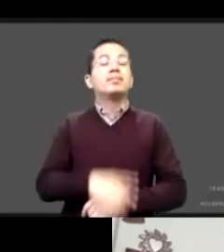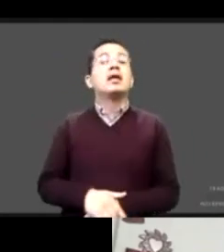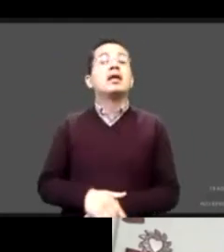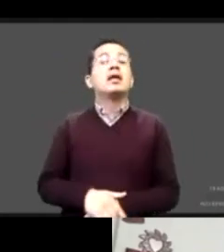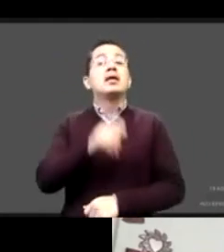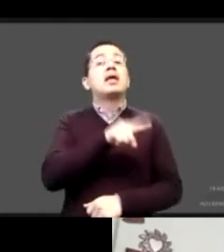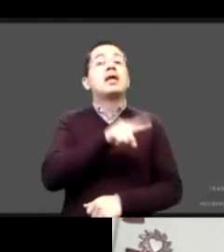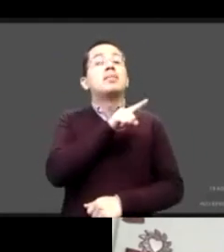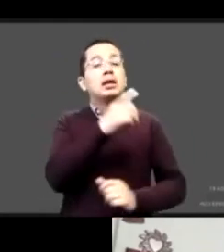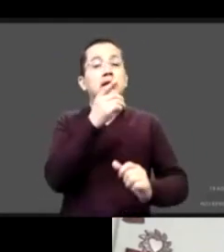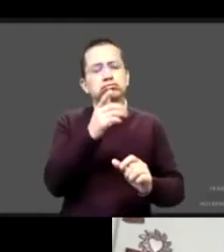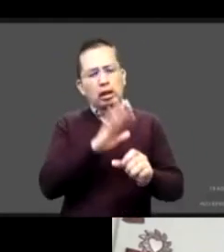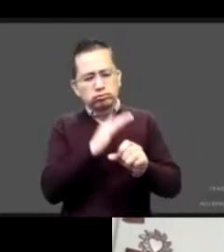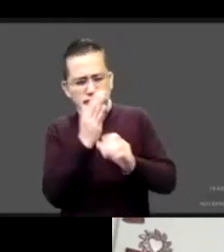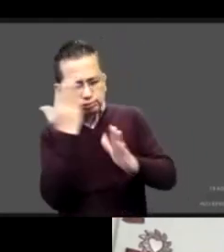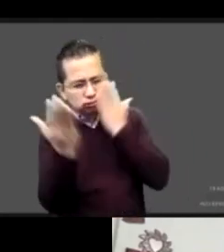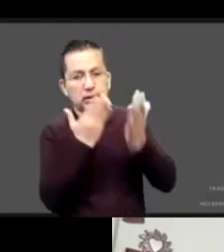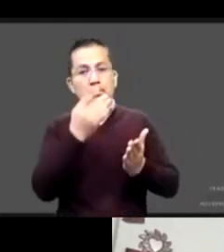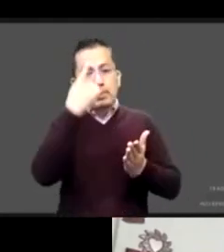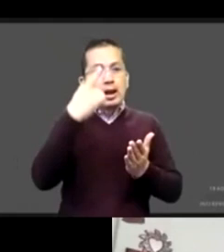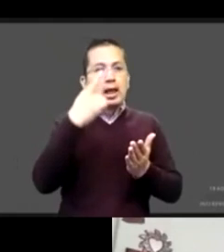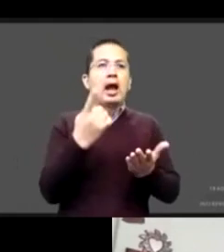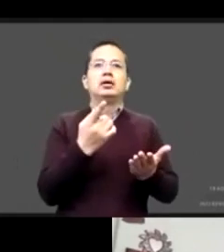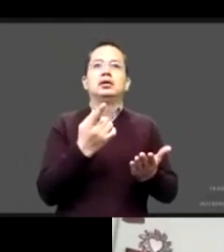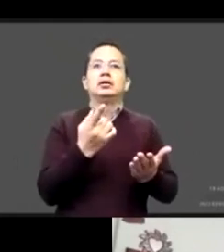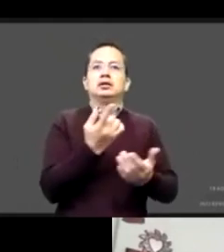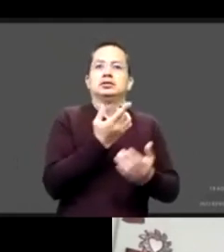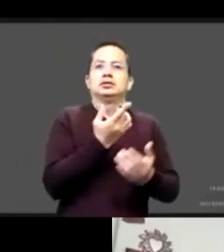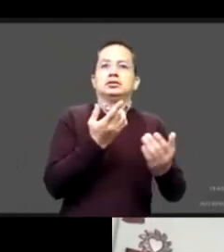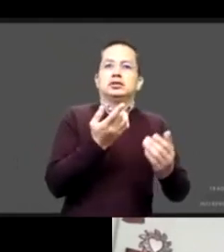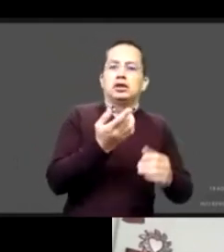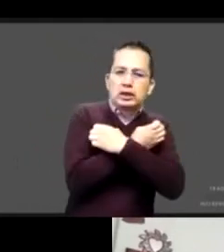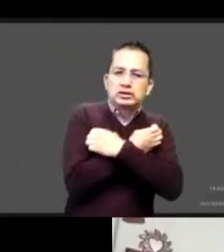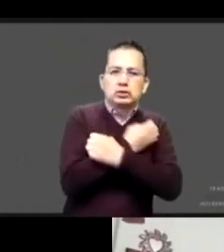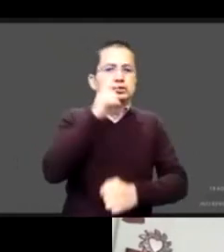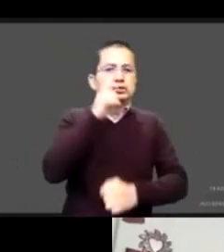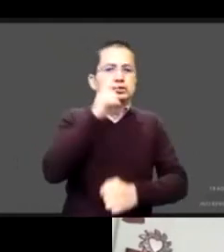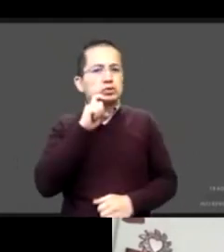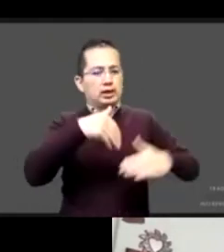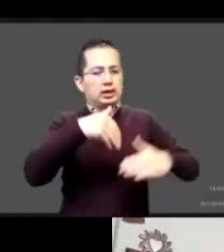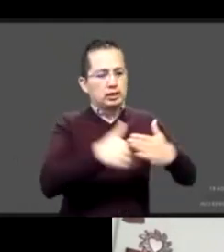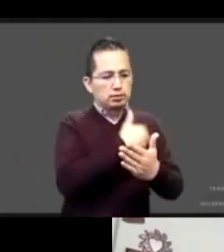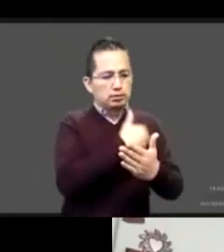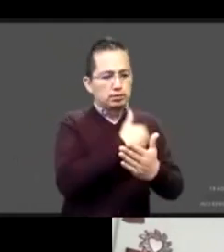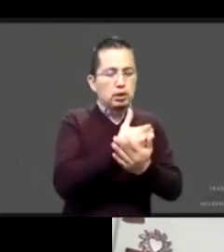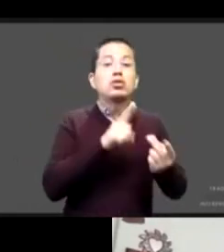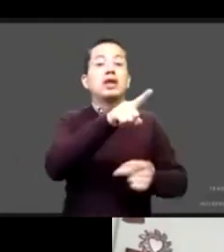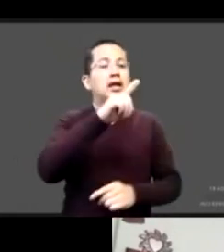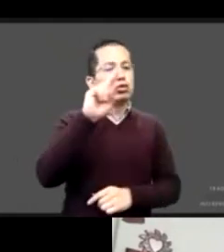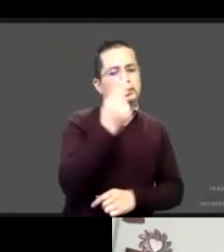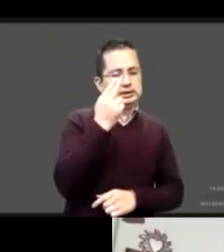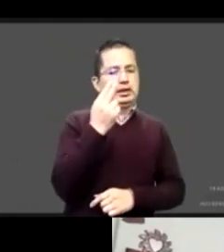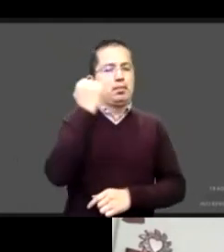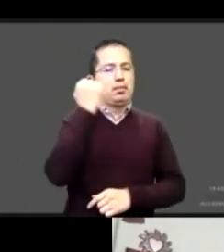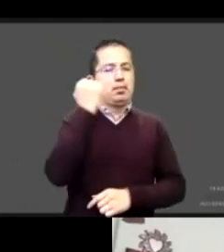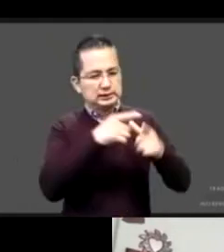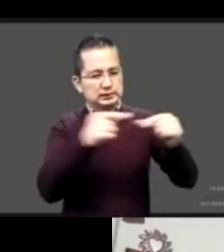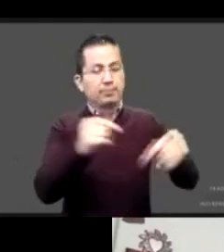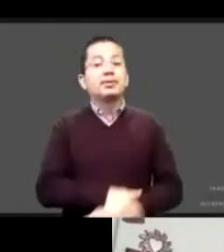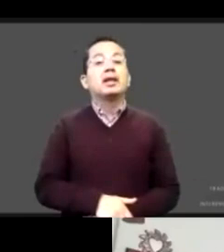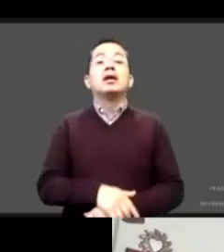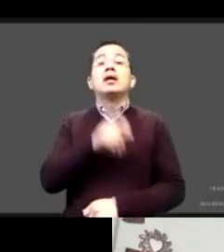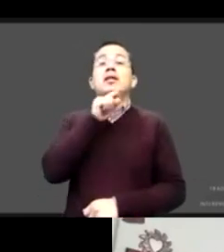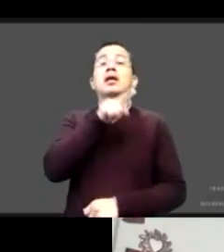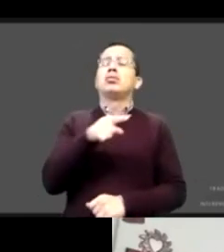y reproductiva por la Asociación Japonesa de Planificación Familiar y de Salud Pública y de Epidemiología. Cuenta con más de 20 años